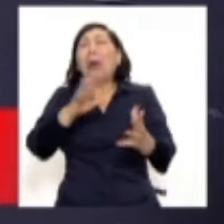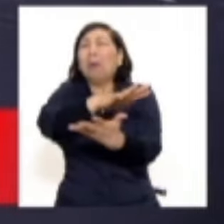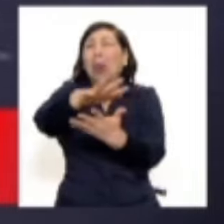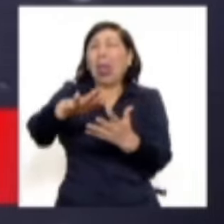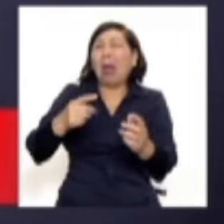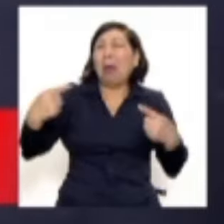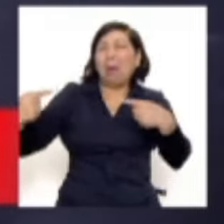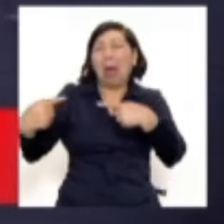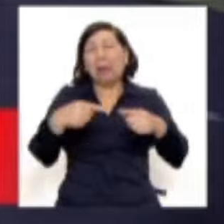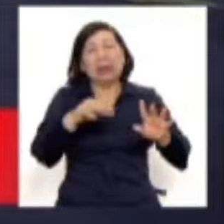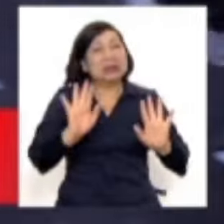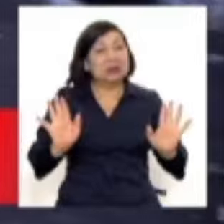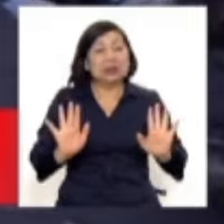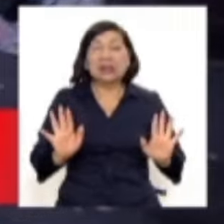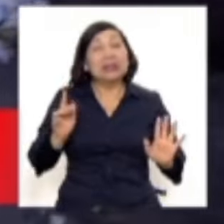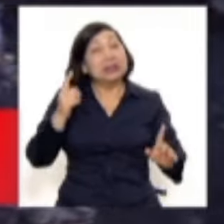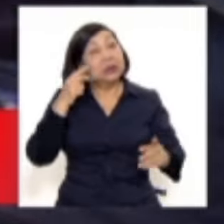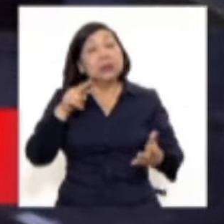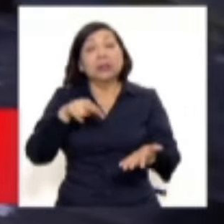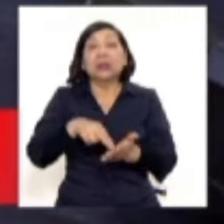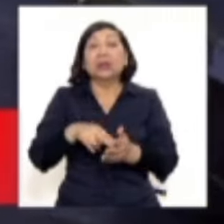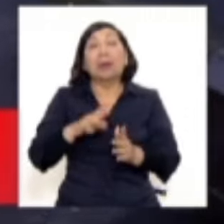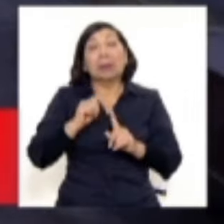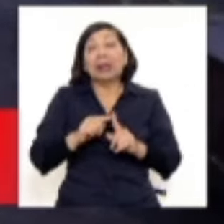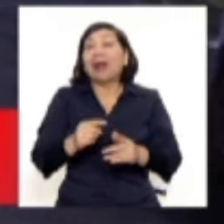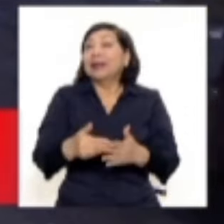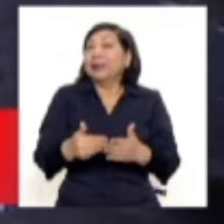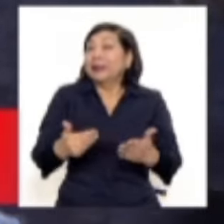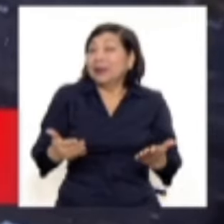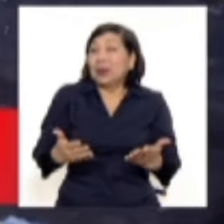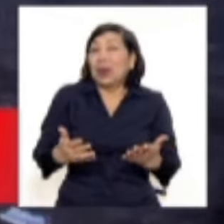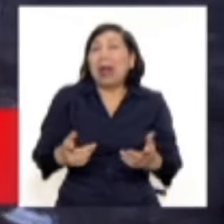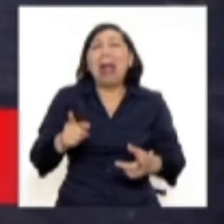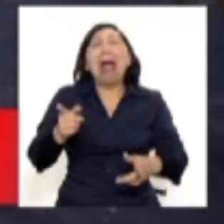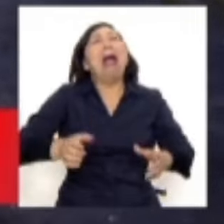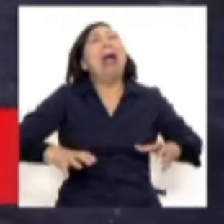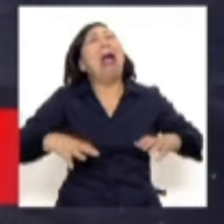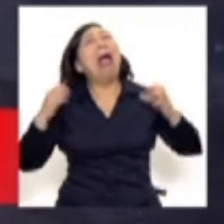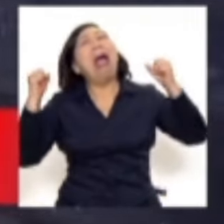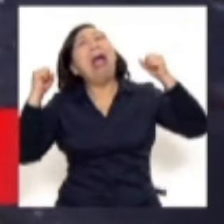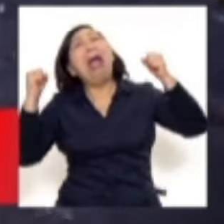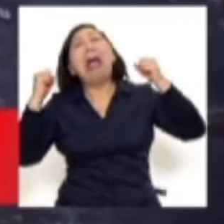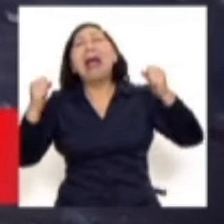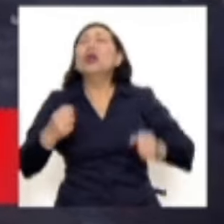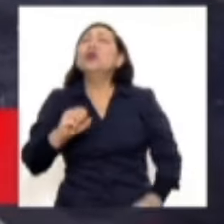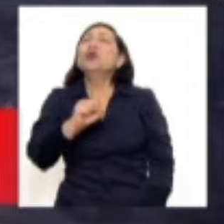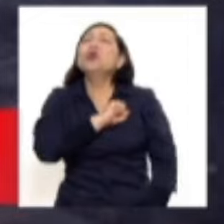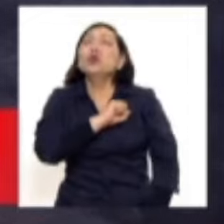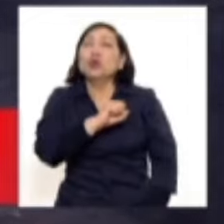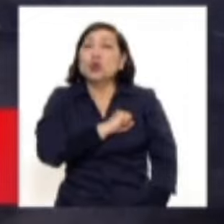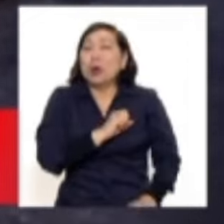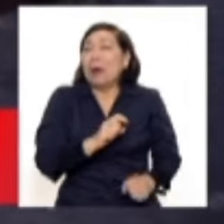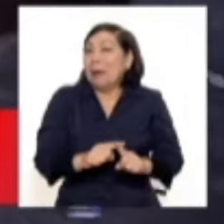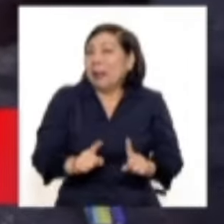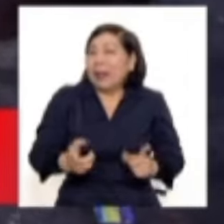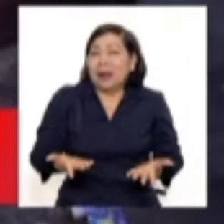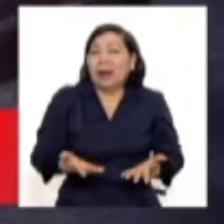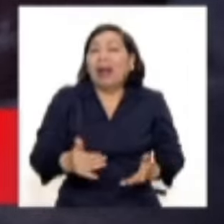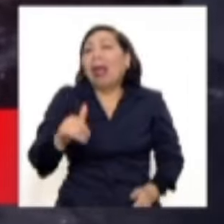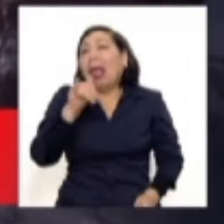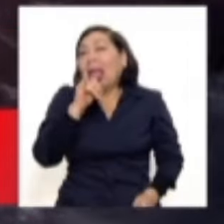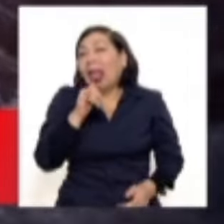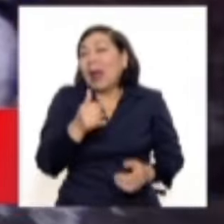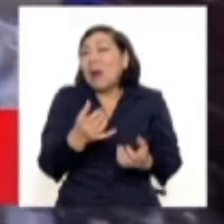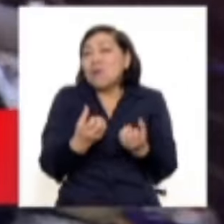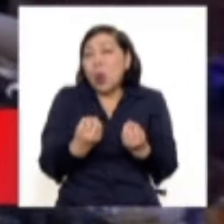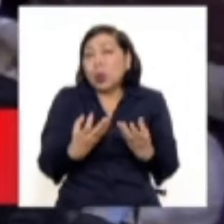disturbios, algunas peleas que pudieran provocar los hinchas ante la euforia de la afición, la pasión por el deporte y también el alcohol,